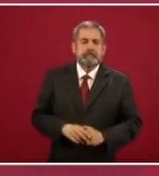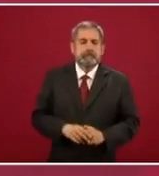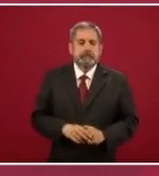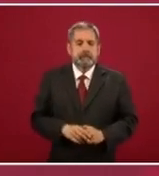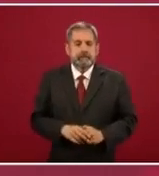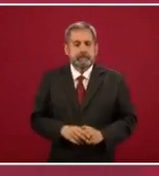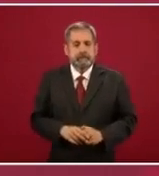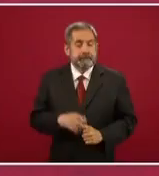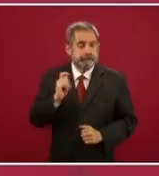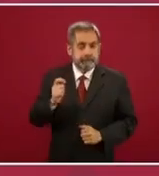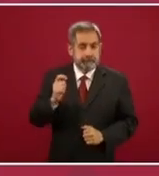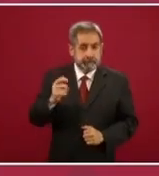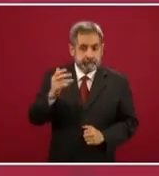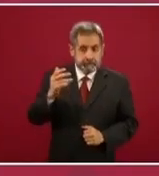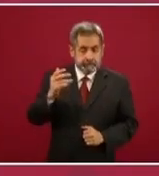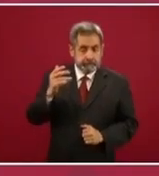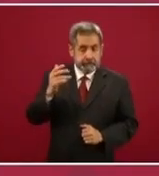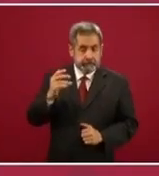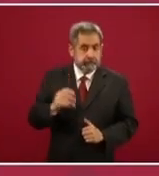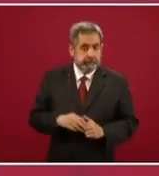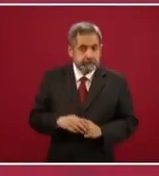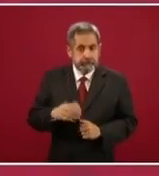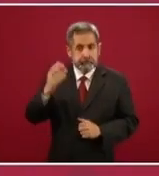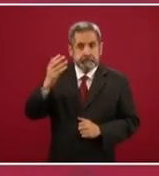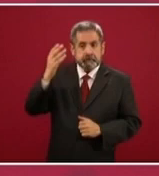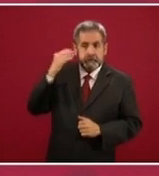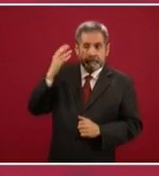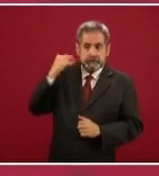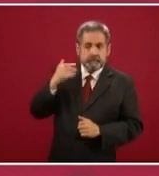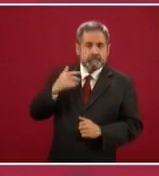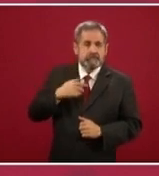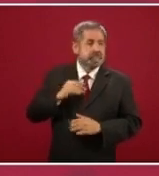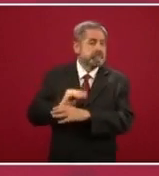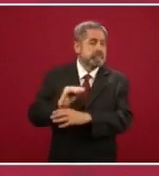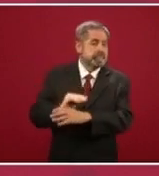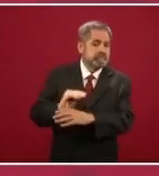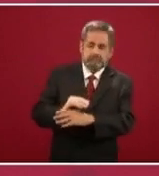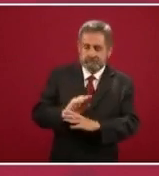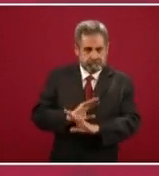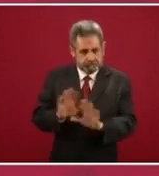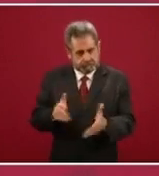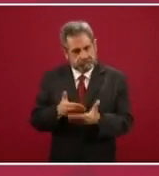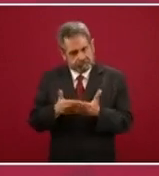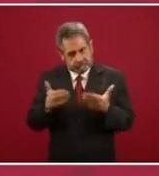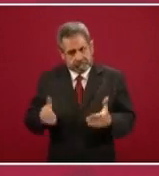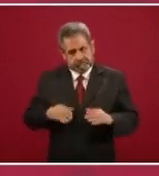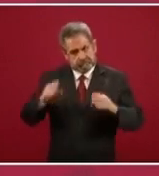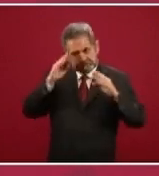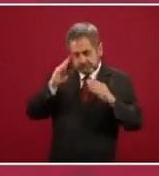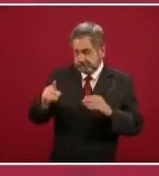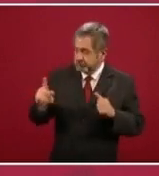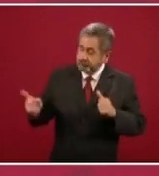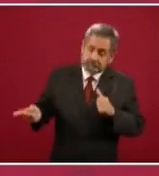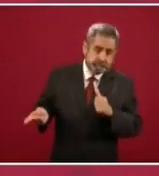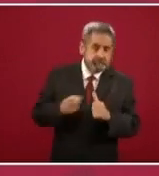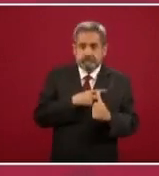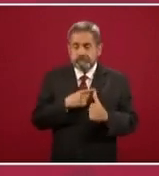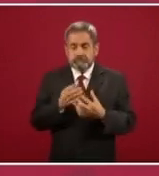que antes se relegaba. Ahora lo más